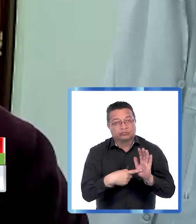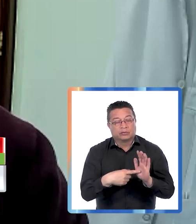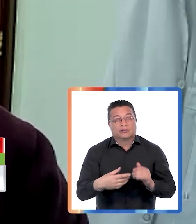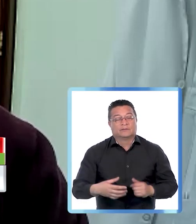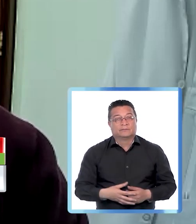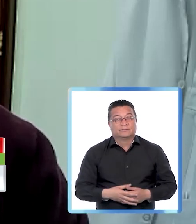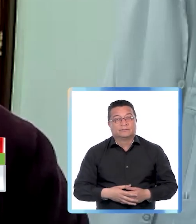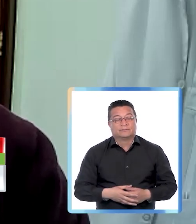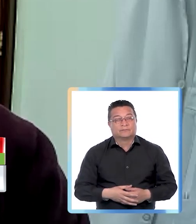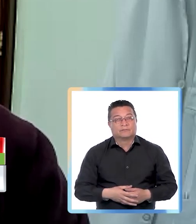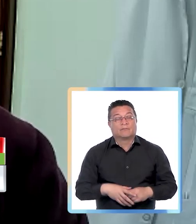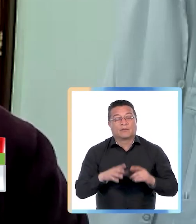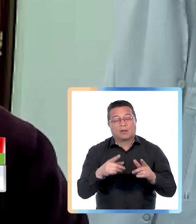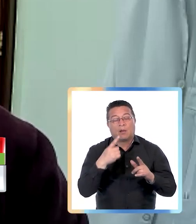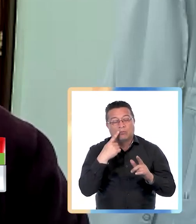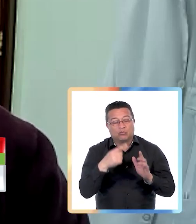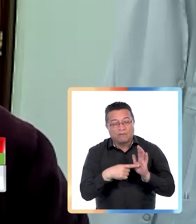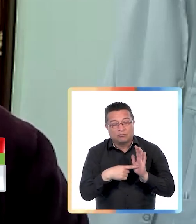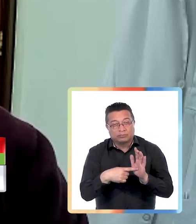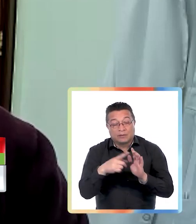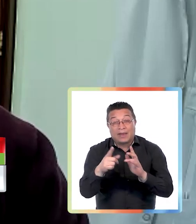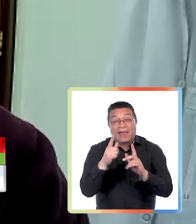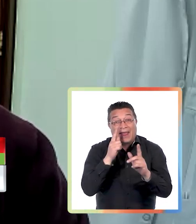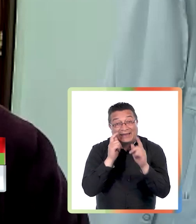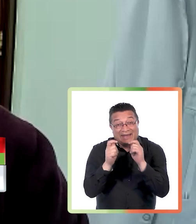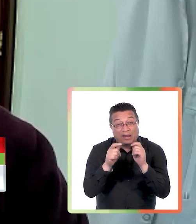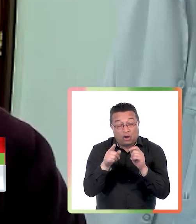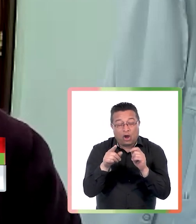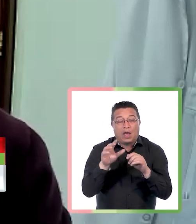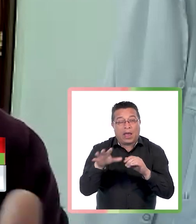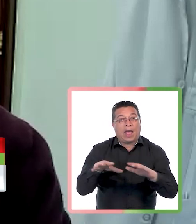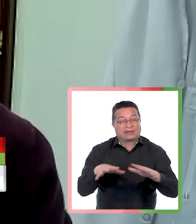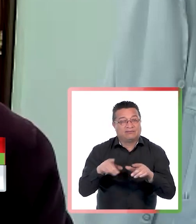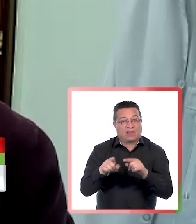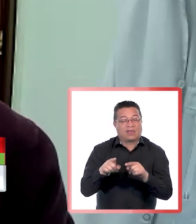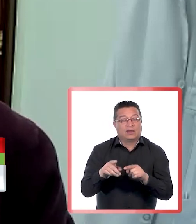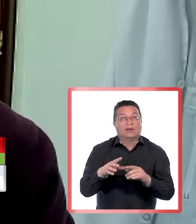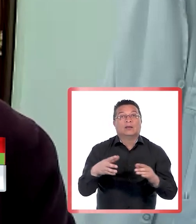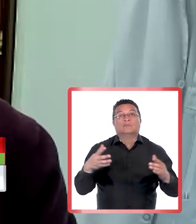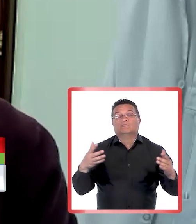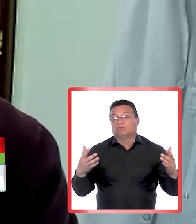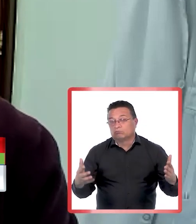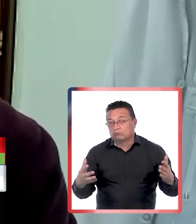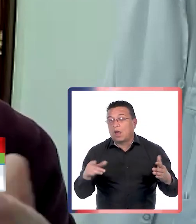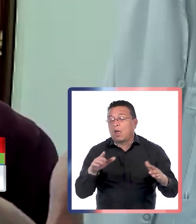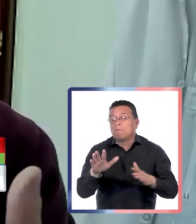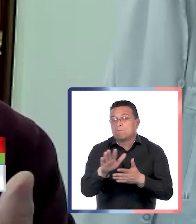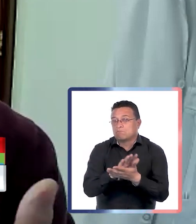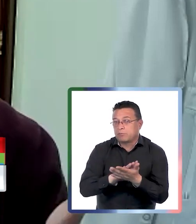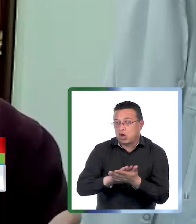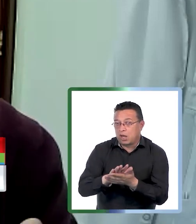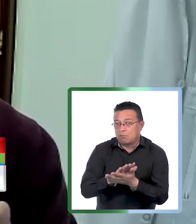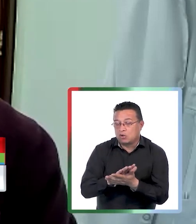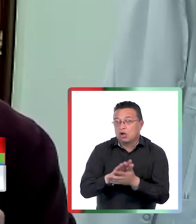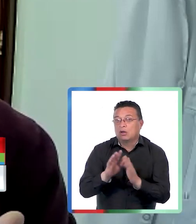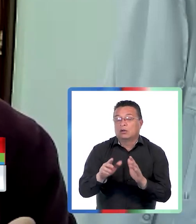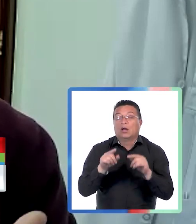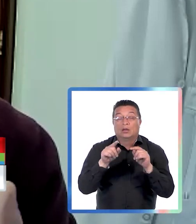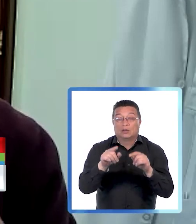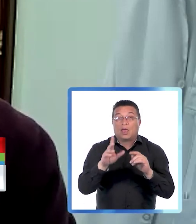¿no? Que podemos reducir el riesgo con estas actividades, ¿no? Entonces, sí, y por